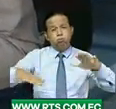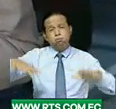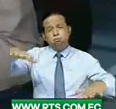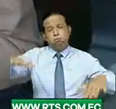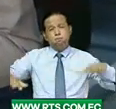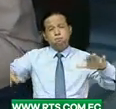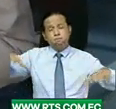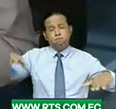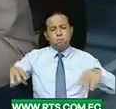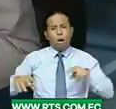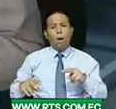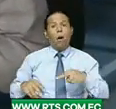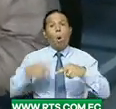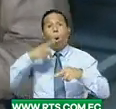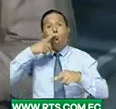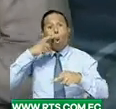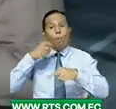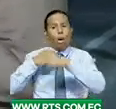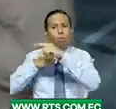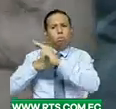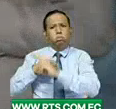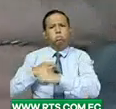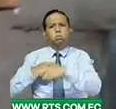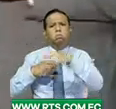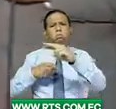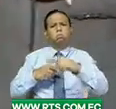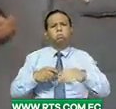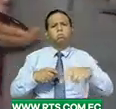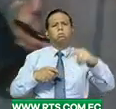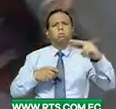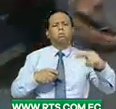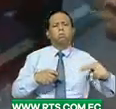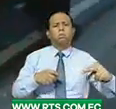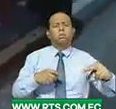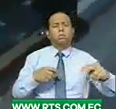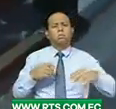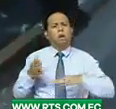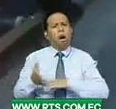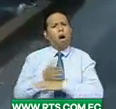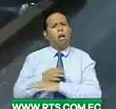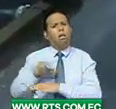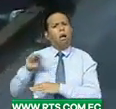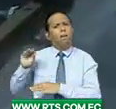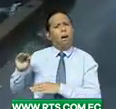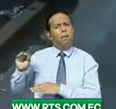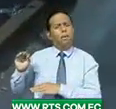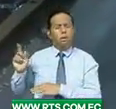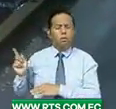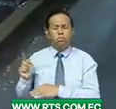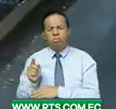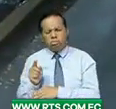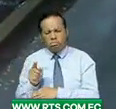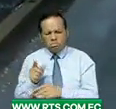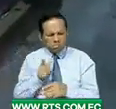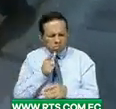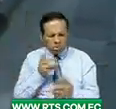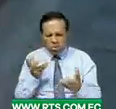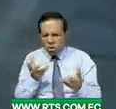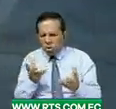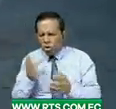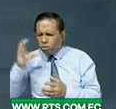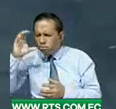bomberos de Guayaquil se activó inmediatamente y ya en pocos minutos se están retirando, porque luego de varias verificaciones